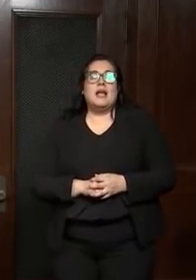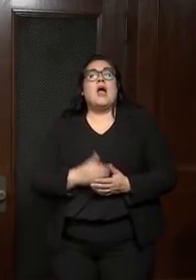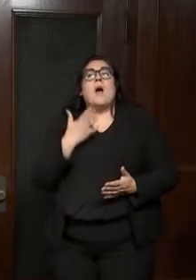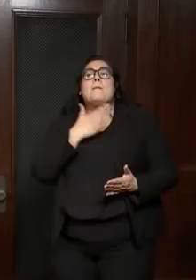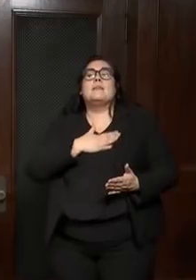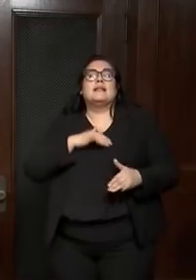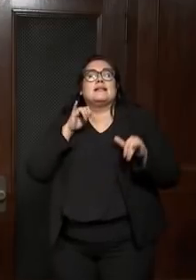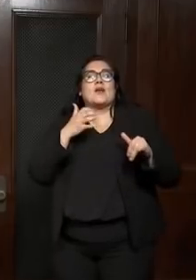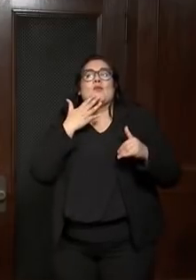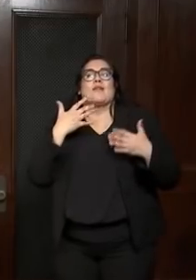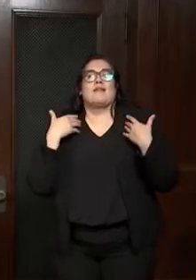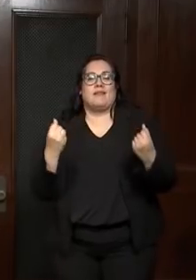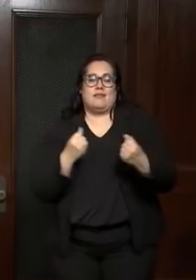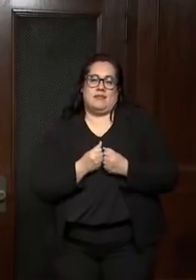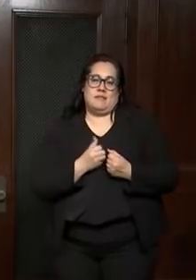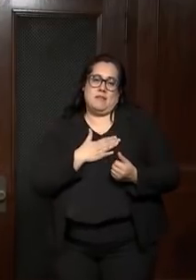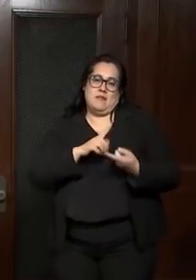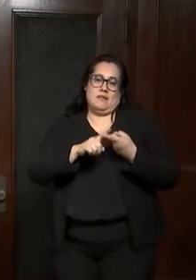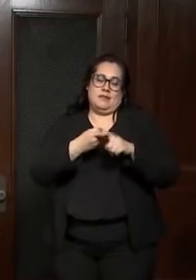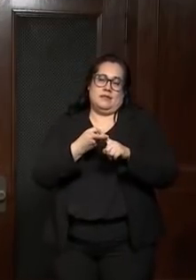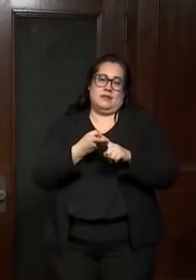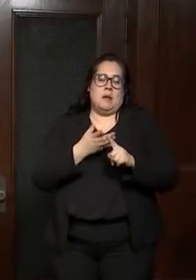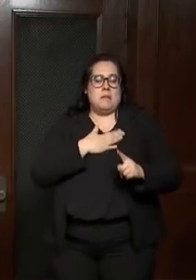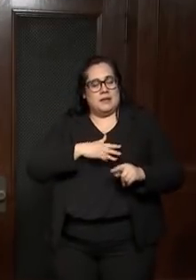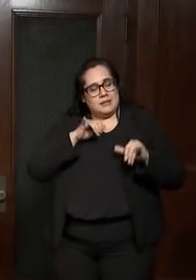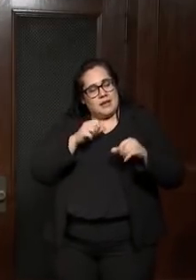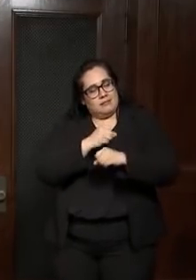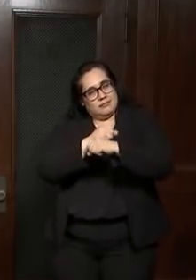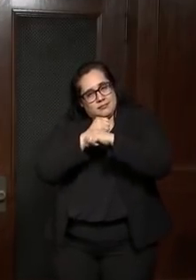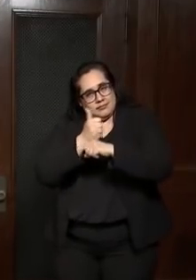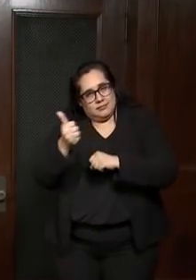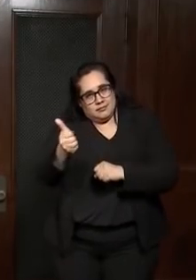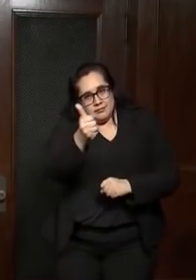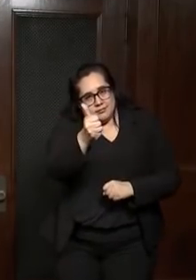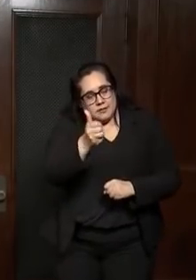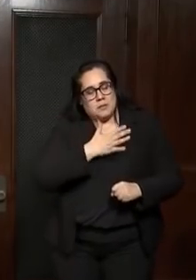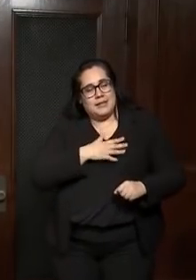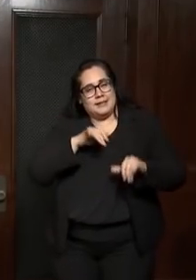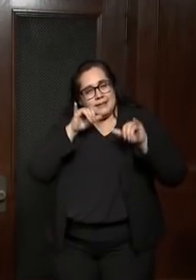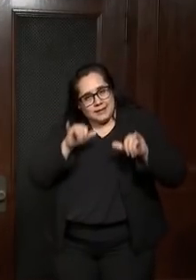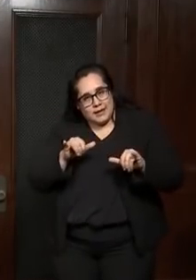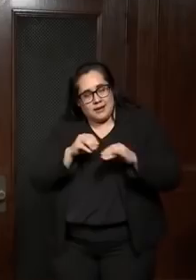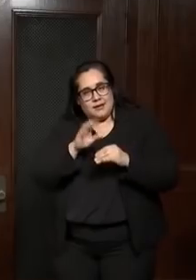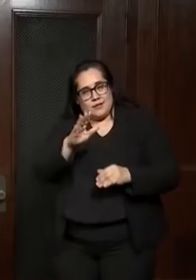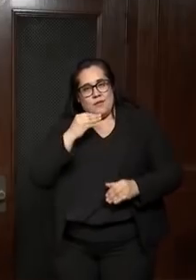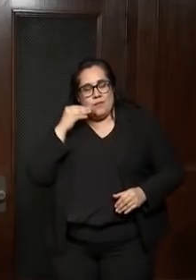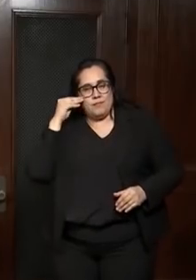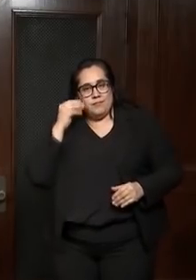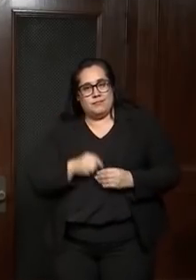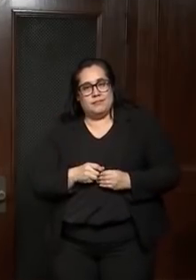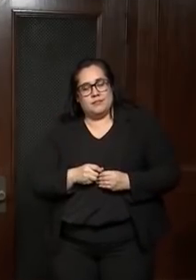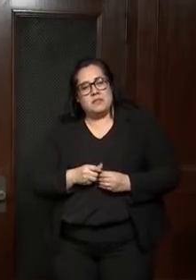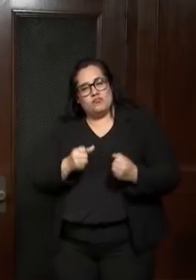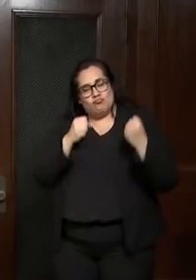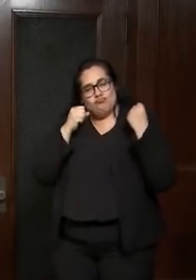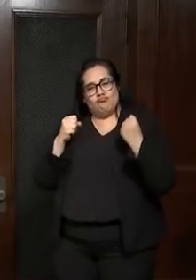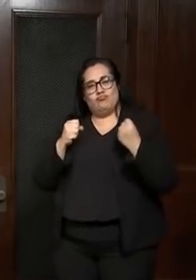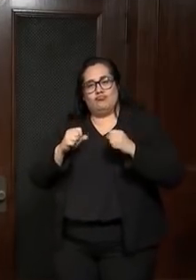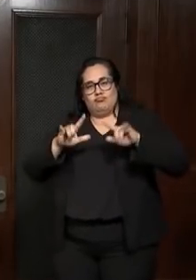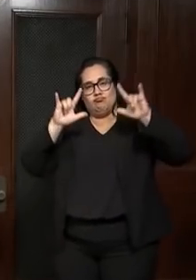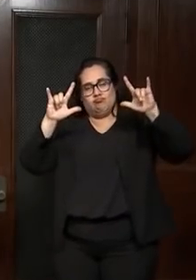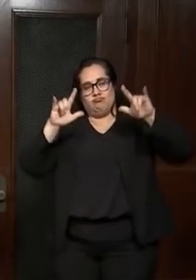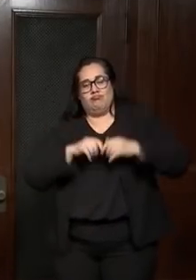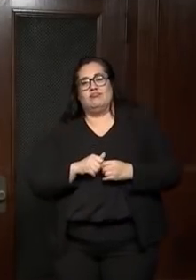Quédense en buena salud, amigos. Quédense protegidos y quédense en casa. Mucha fuerza y mucho